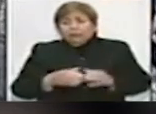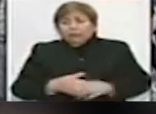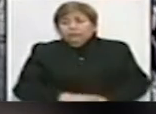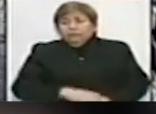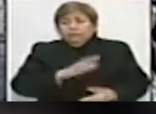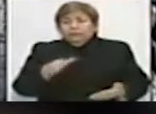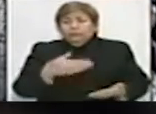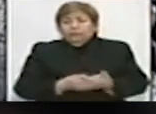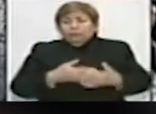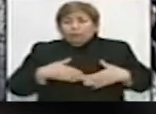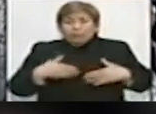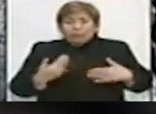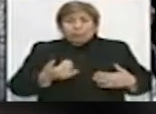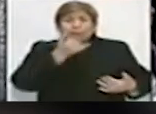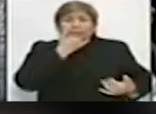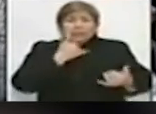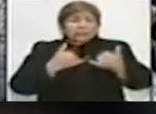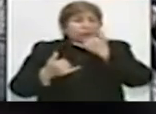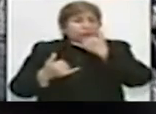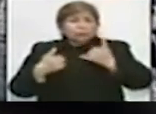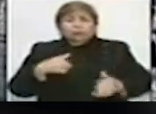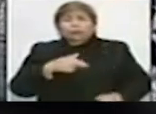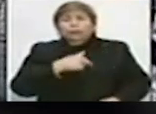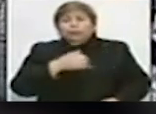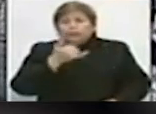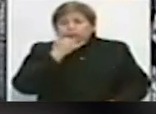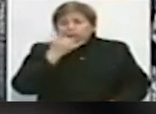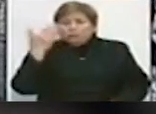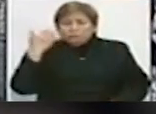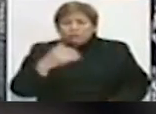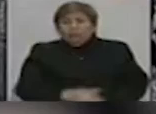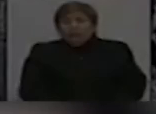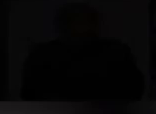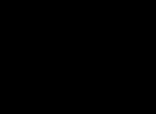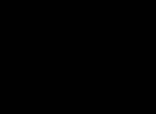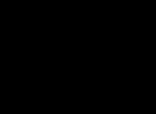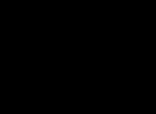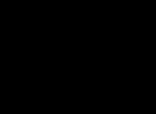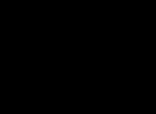todos podemos cometer errores todos hemos cometido errores